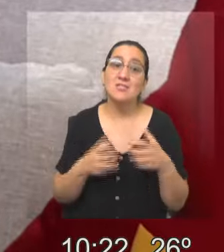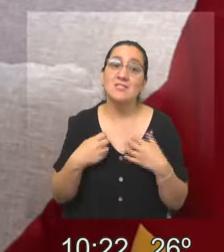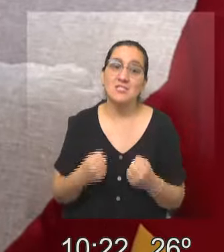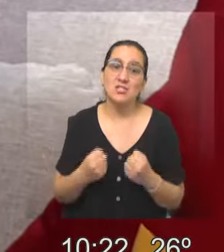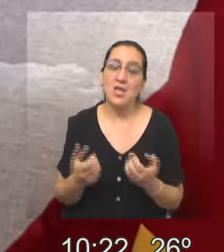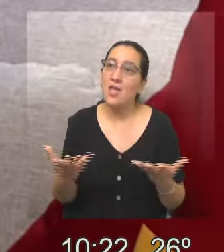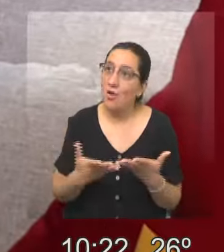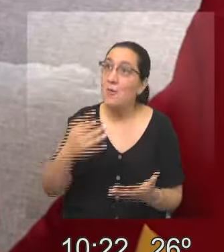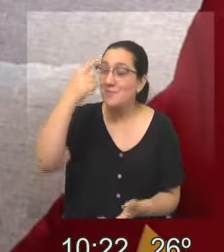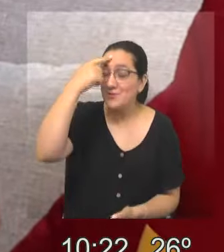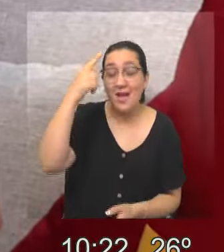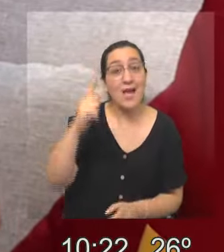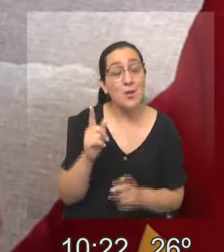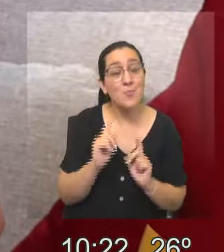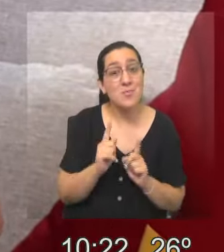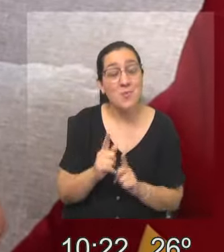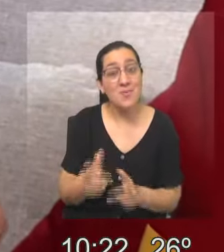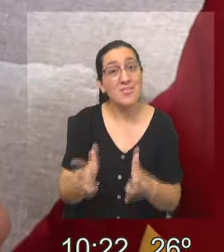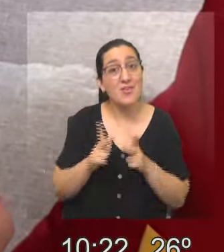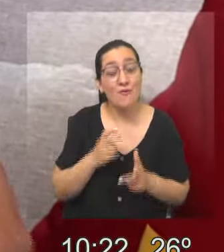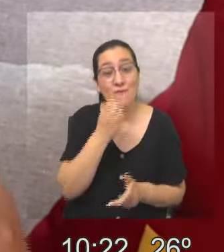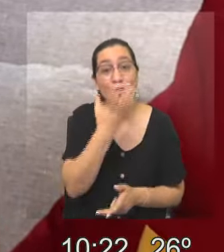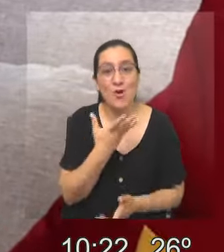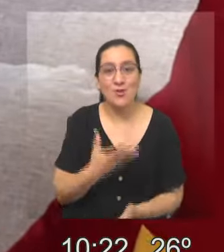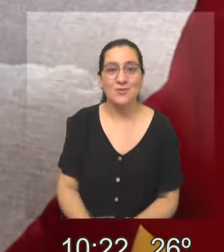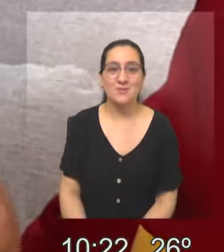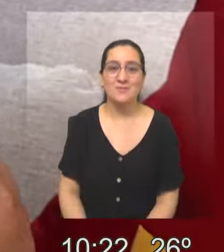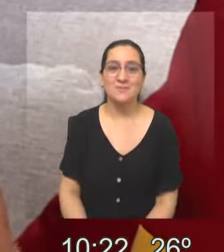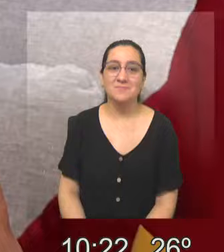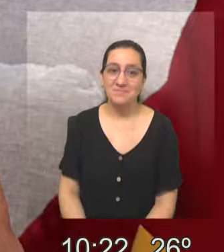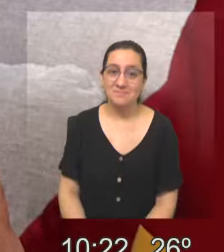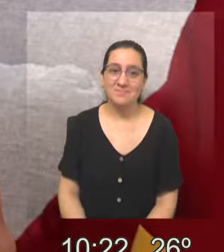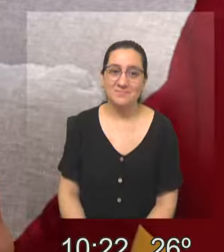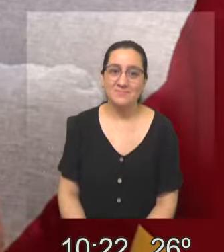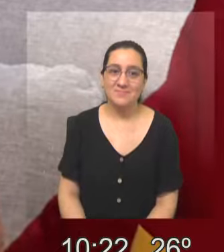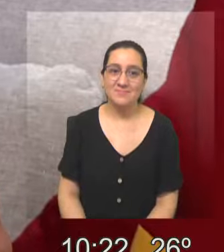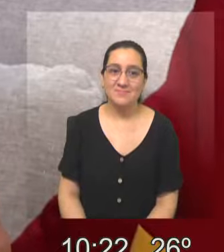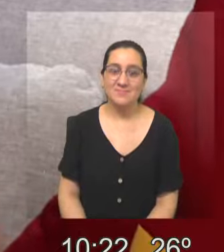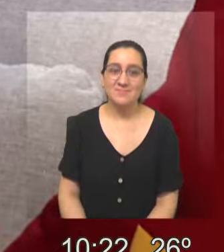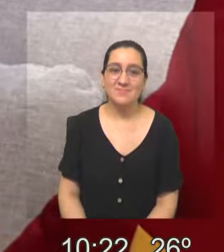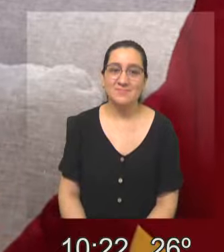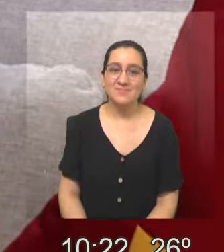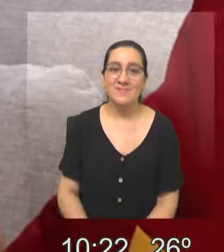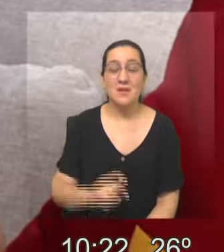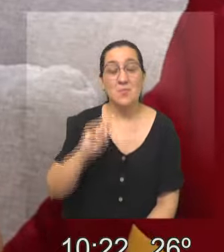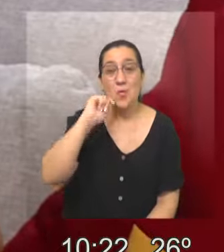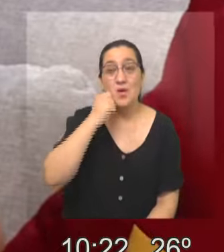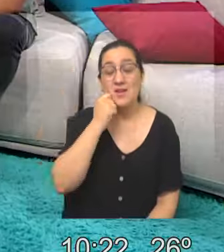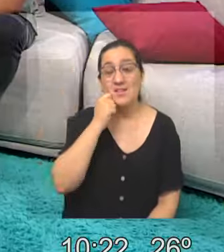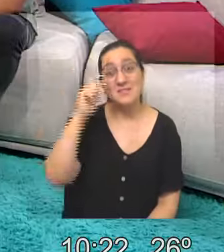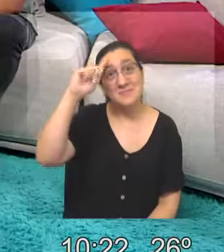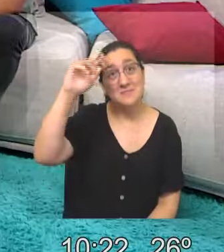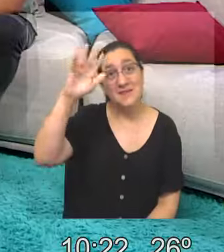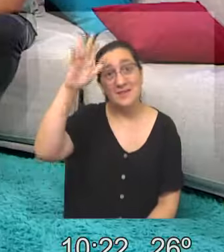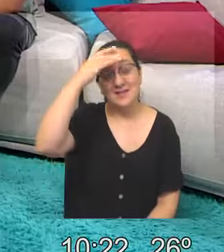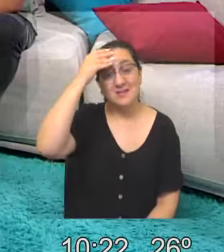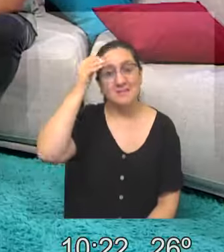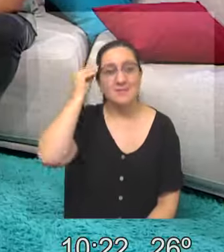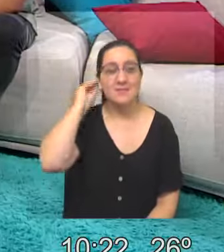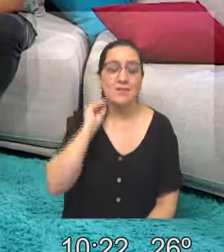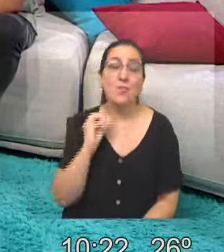digo, Flor me dijo esta. ¿Qué? Como que visionaria, ¿no? Porque una cosa aquí. Anciana, ahora anciana de la